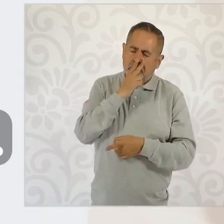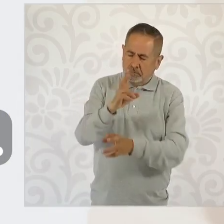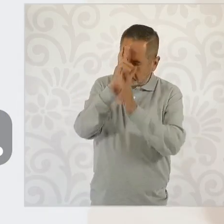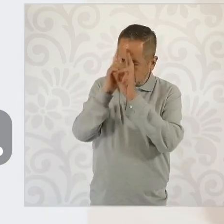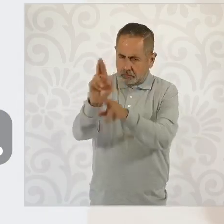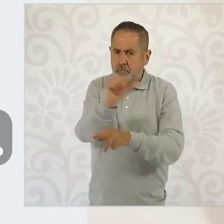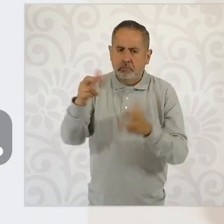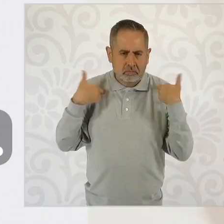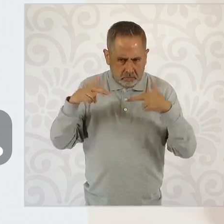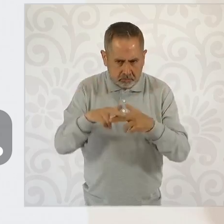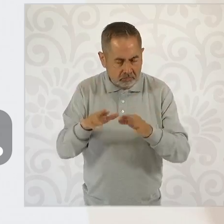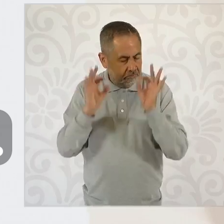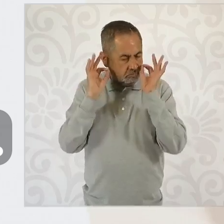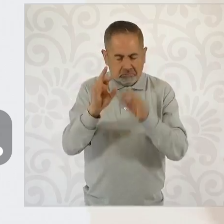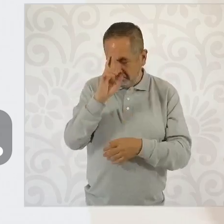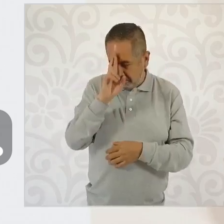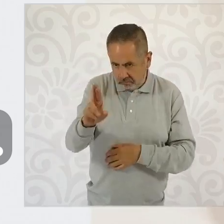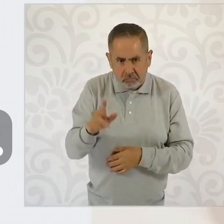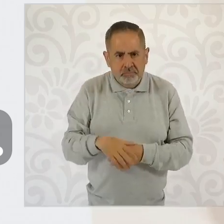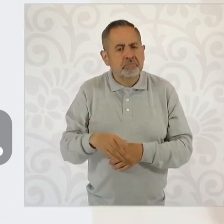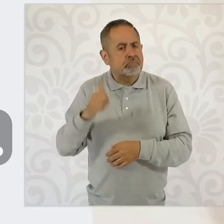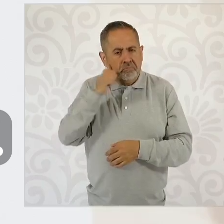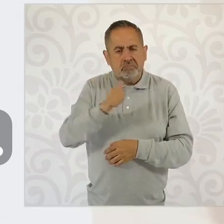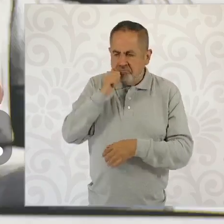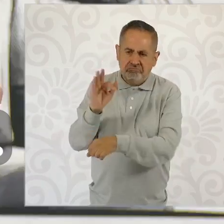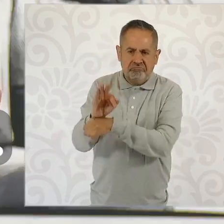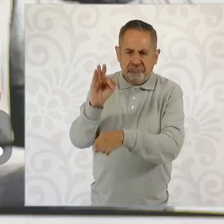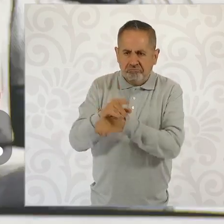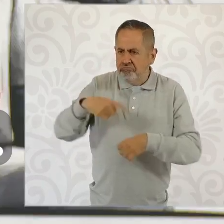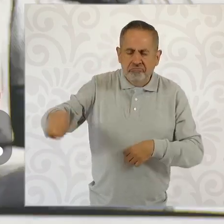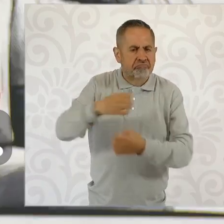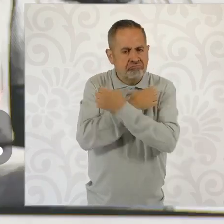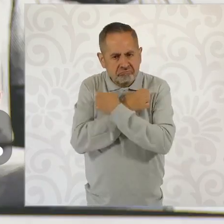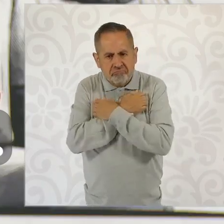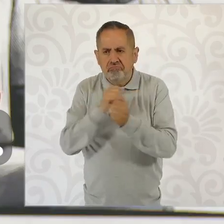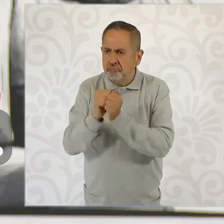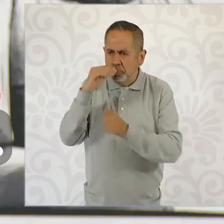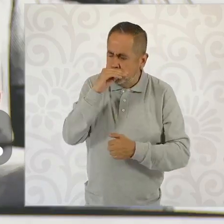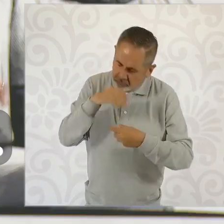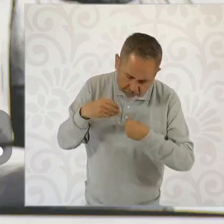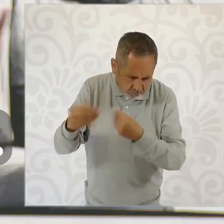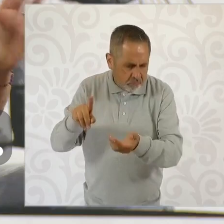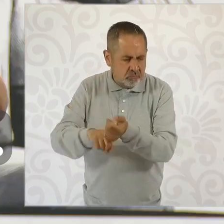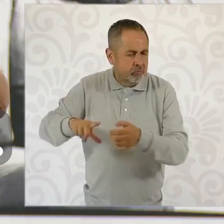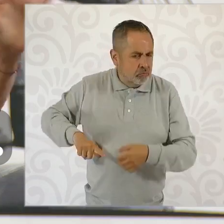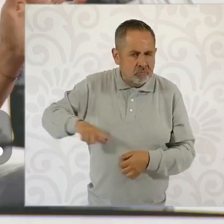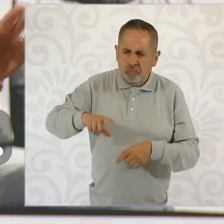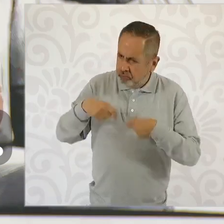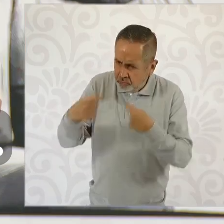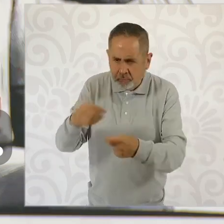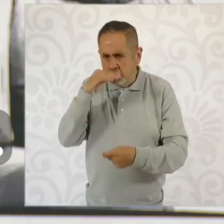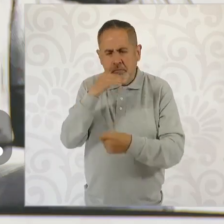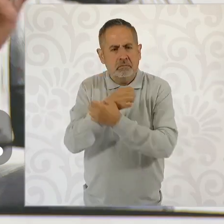mundo. Y además, nosotros siempre hemos sido defensores de la educación pública, siempre, y vamos a